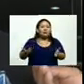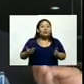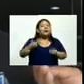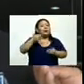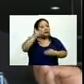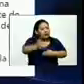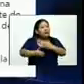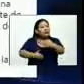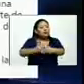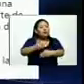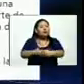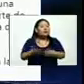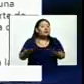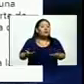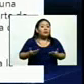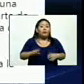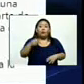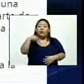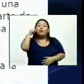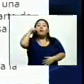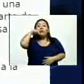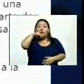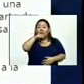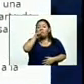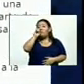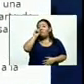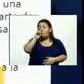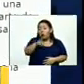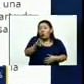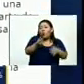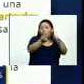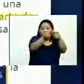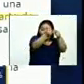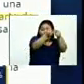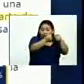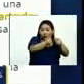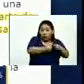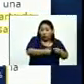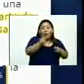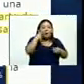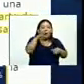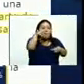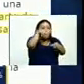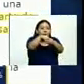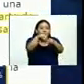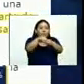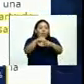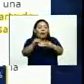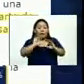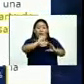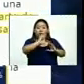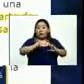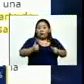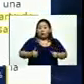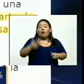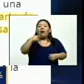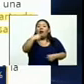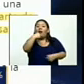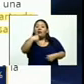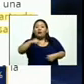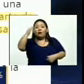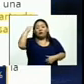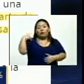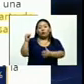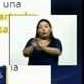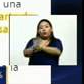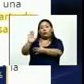es todo un proceso el que se da. Bukele señala que parte del dinero fue transferido a las cuentas de un SPA, de la esposa